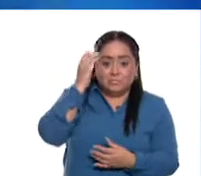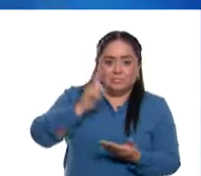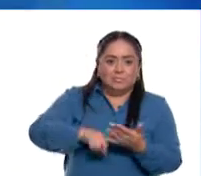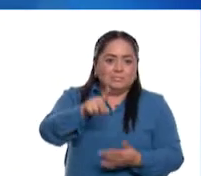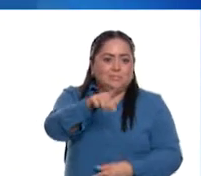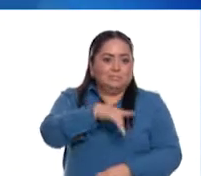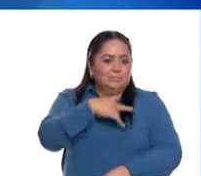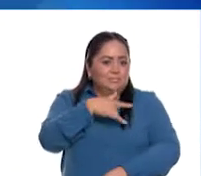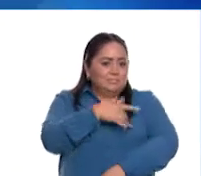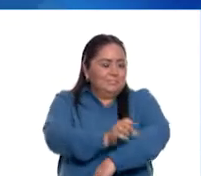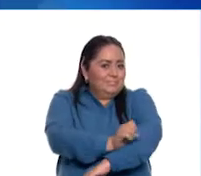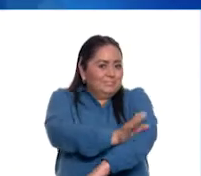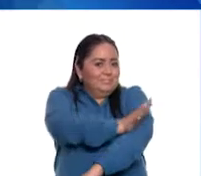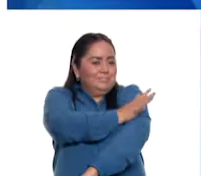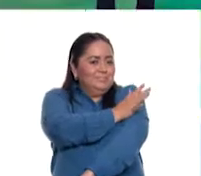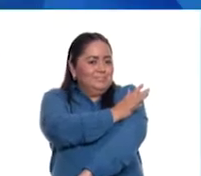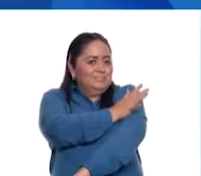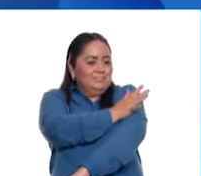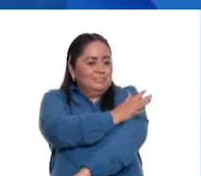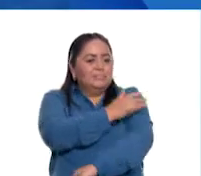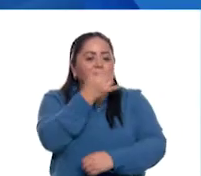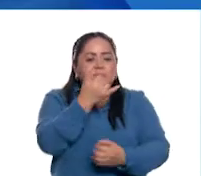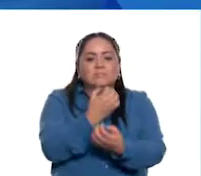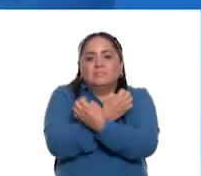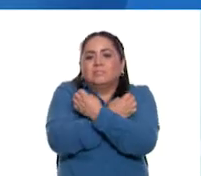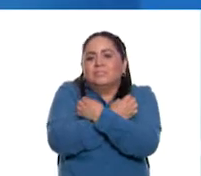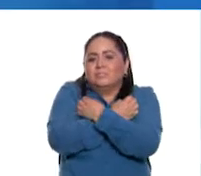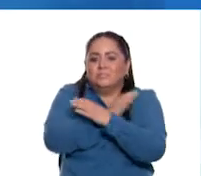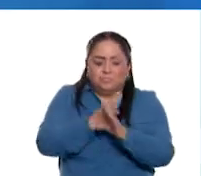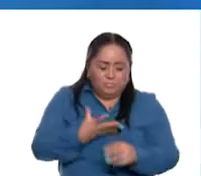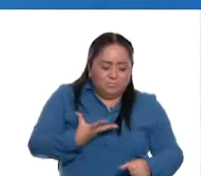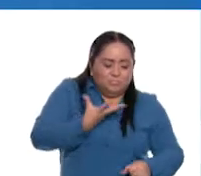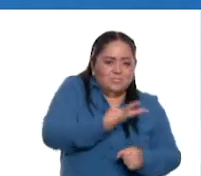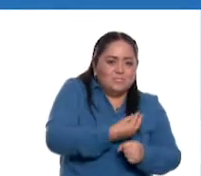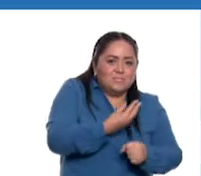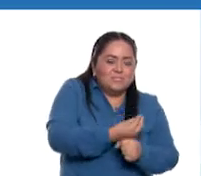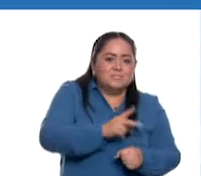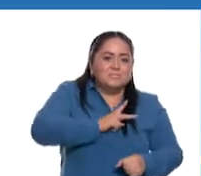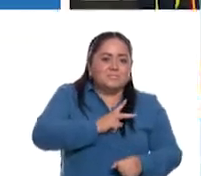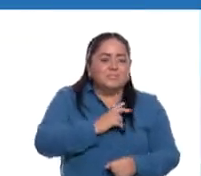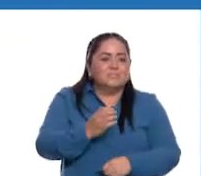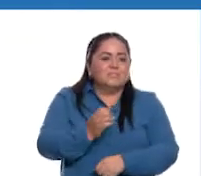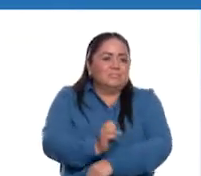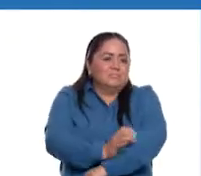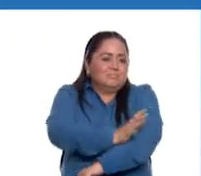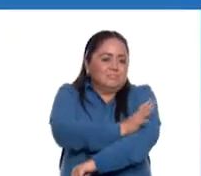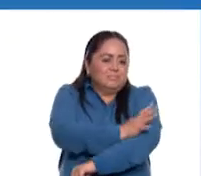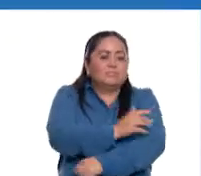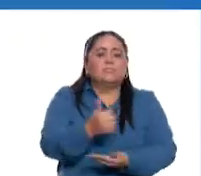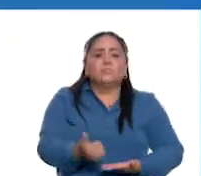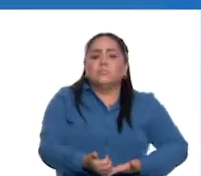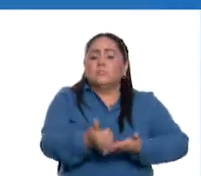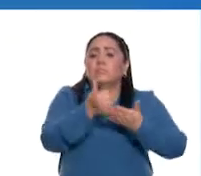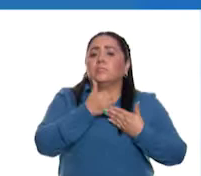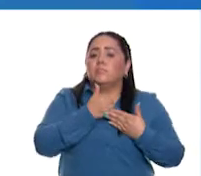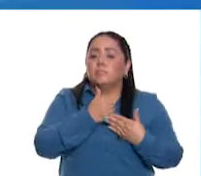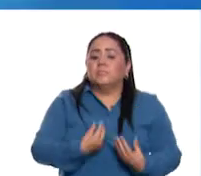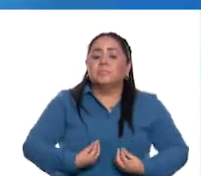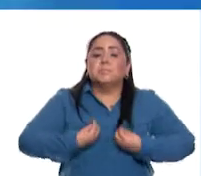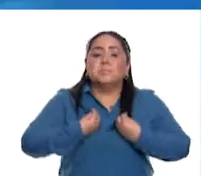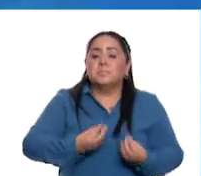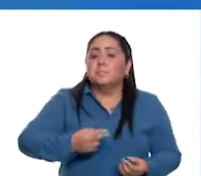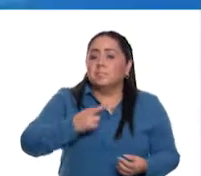Reconocer las sensaciones y educar las emociones te ayudará